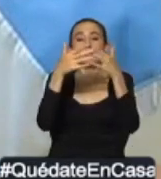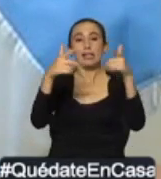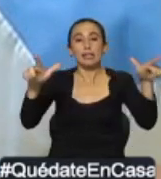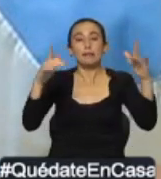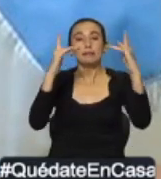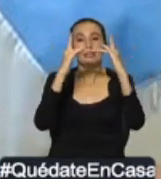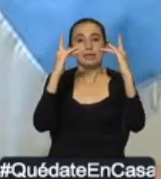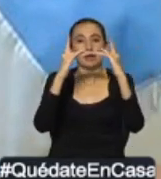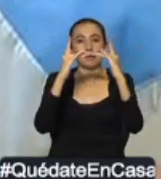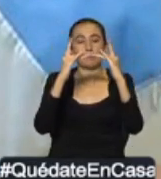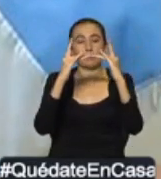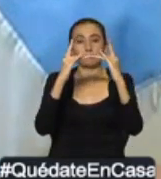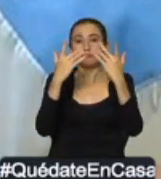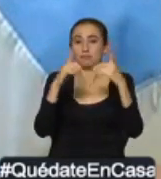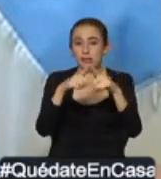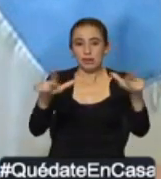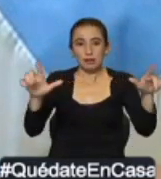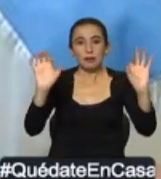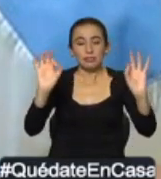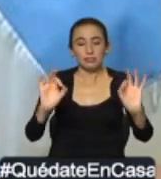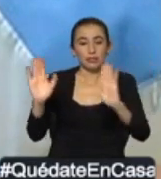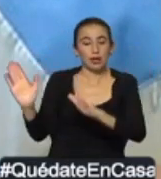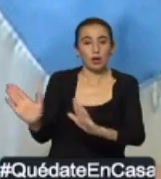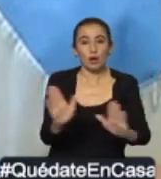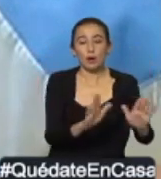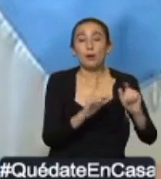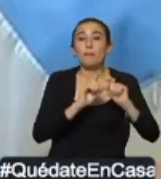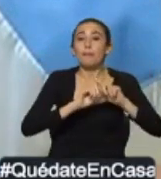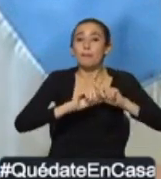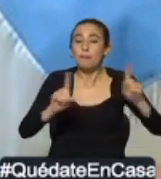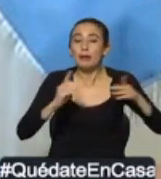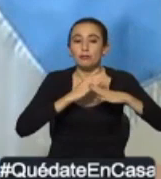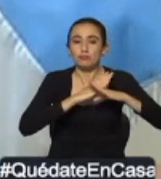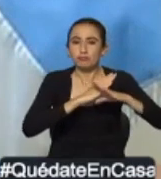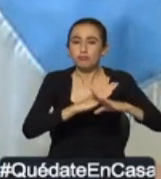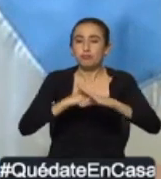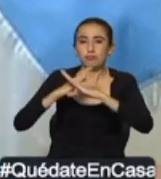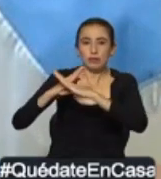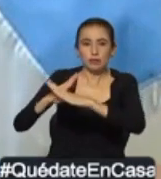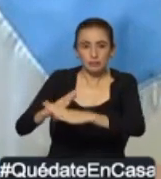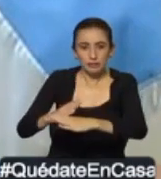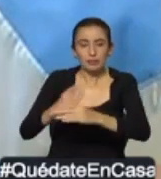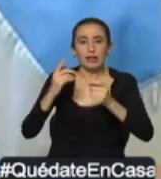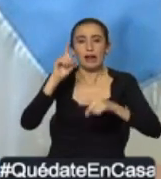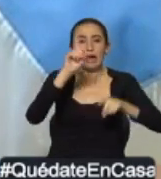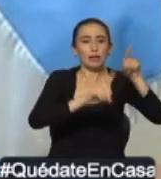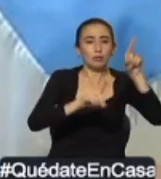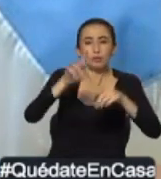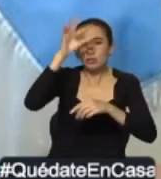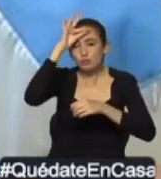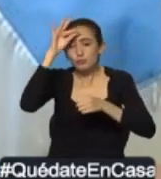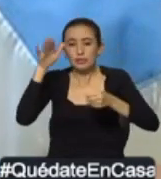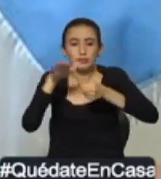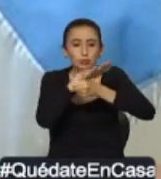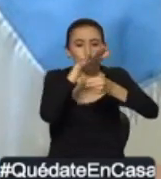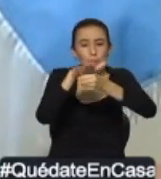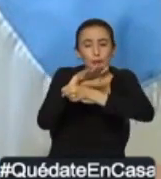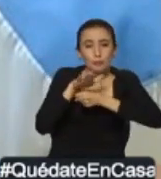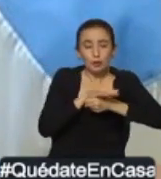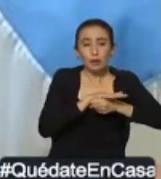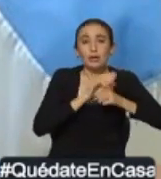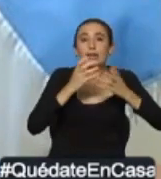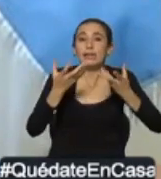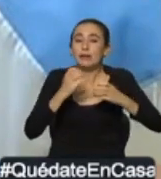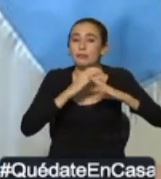momento sin embargo para evitar aglomeraciones de las casas de salud al momento más de 100 médicos efectúan